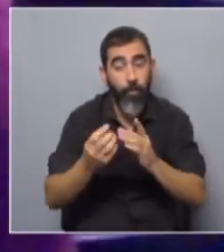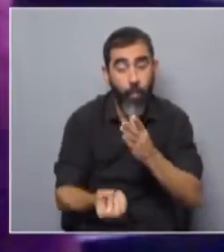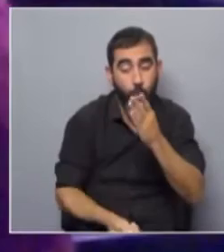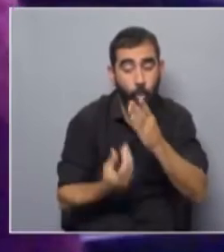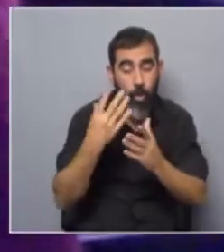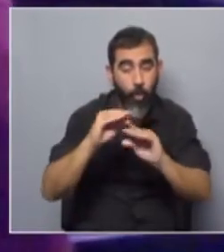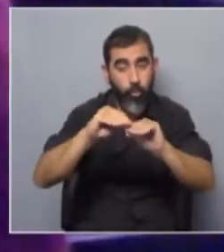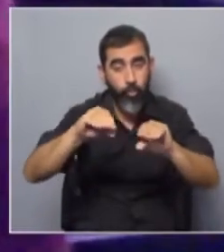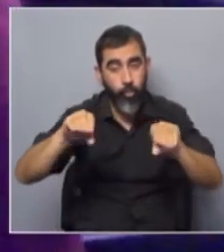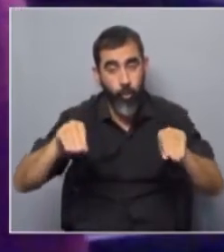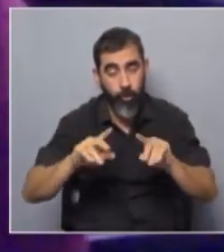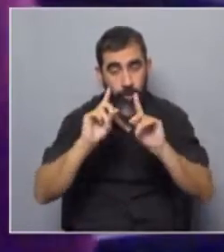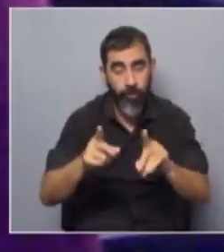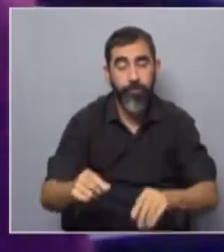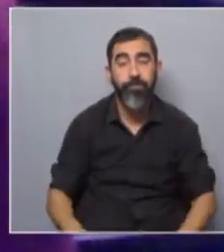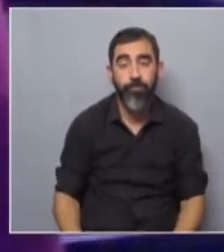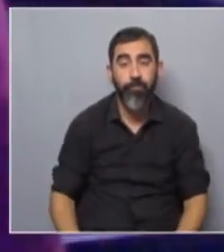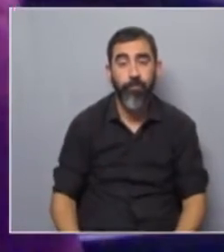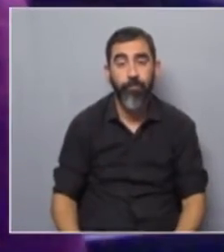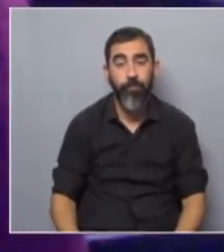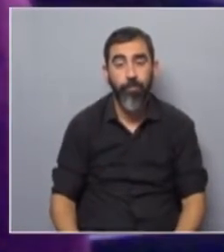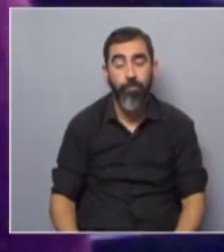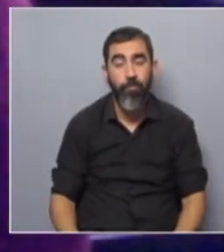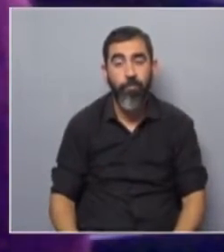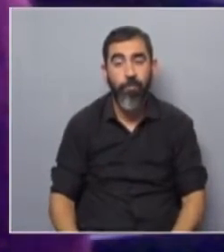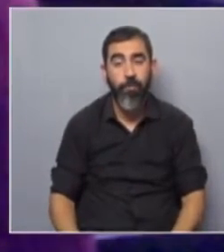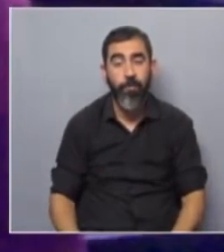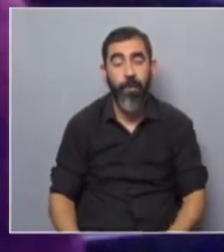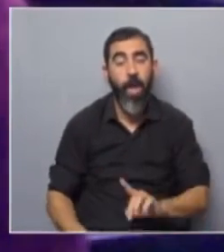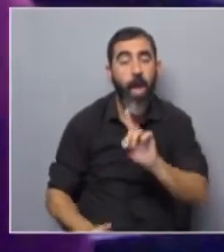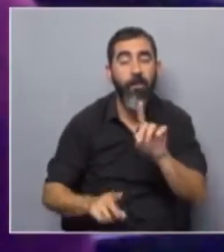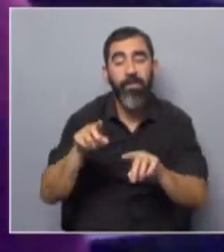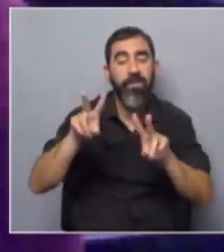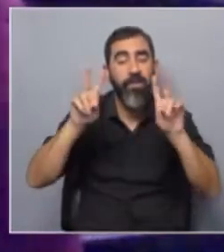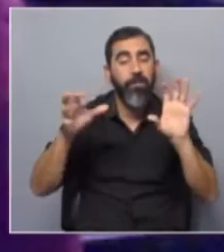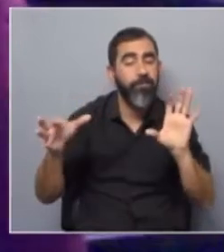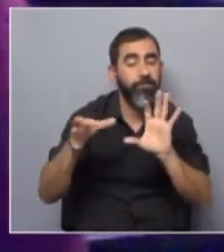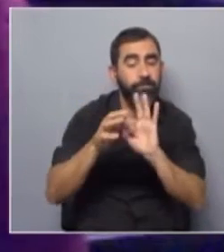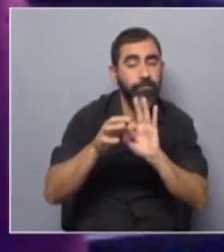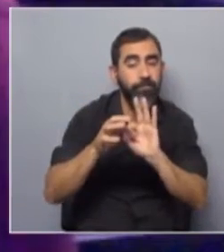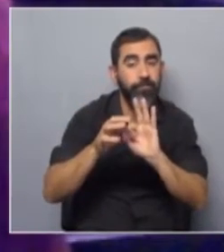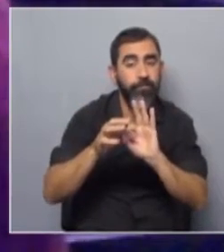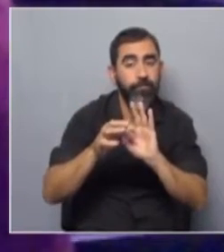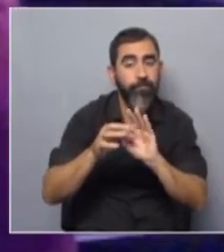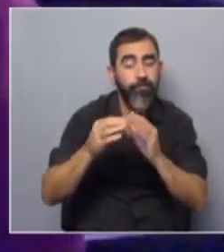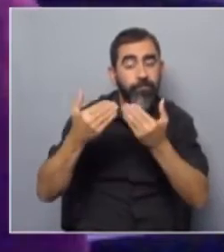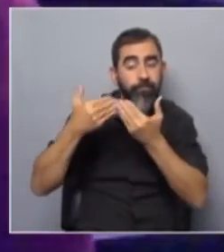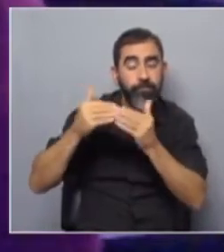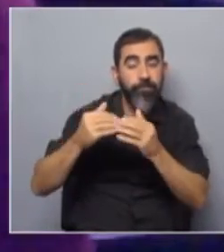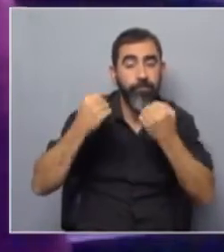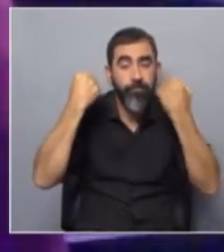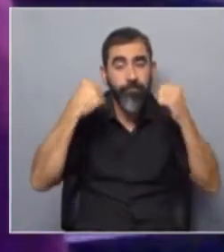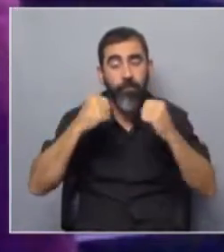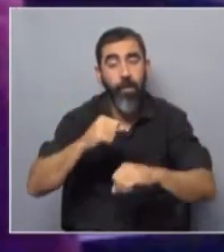de suelos nuevos. Y esto muchas veces ha estado vinculado sobre todo con el inicio de las prácticas